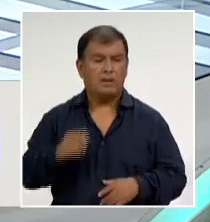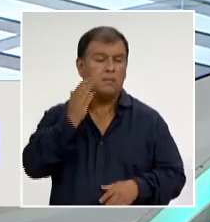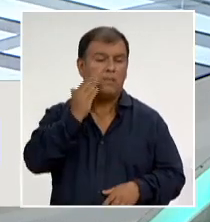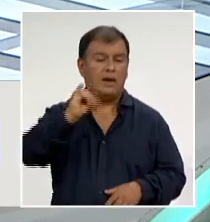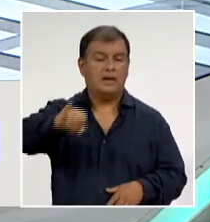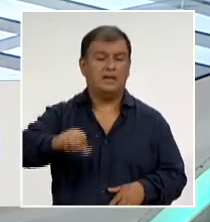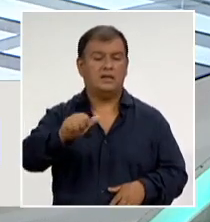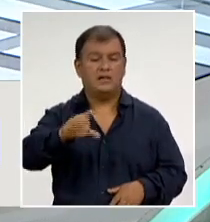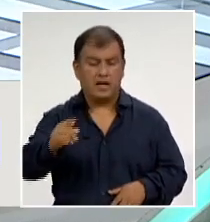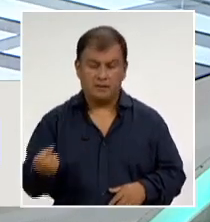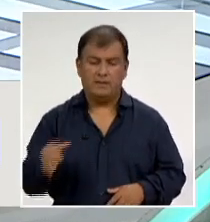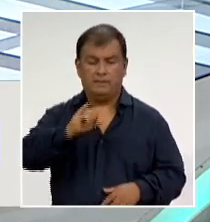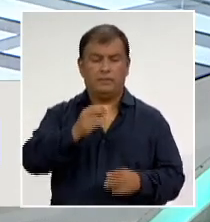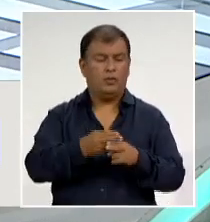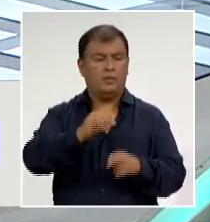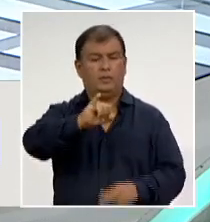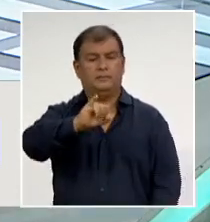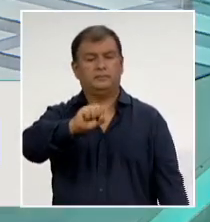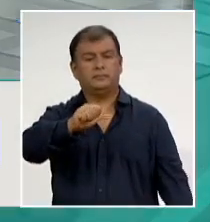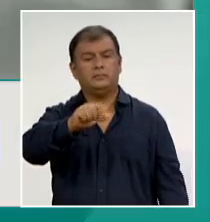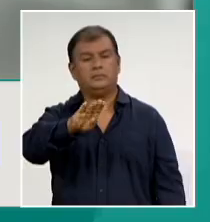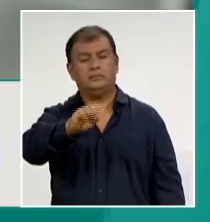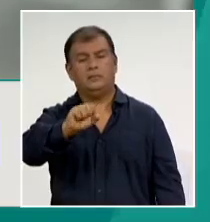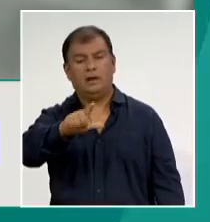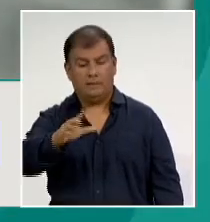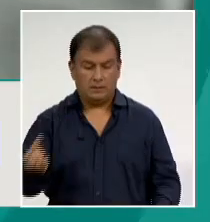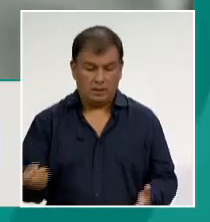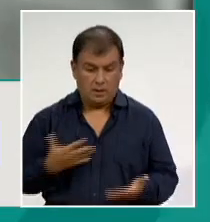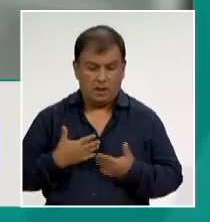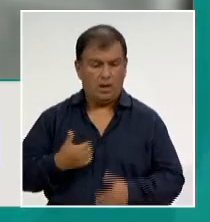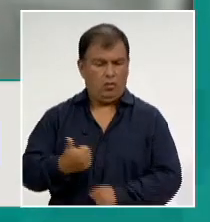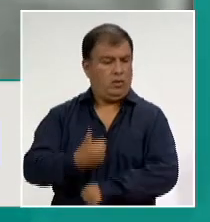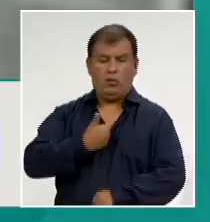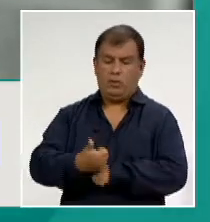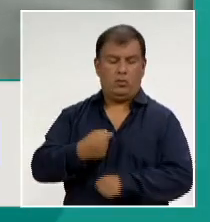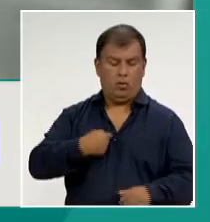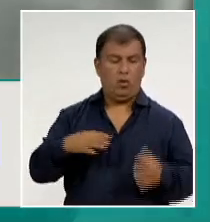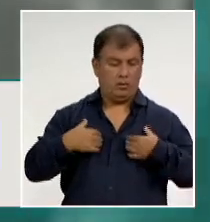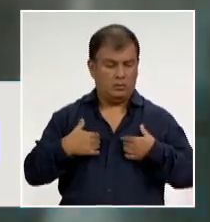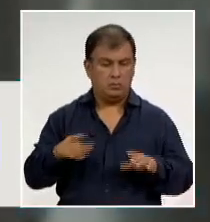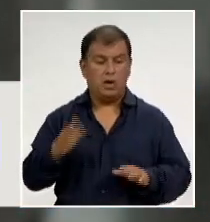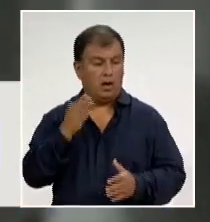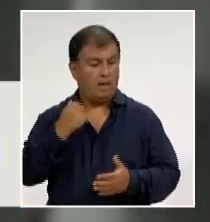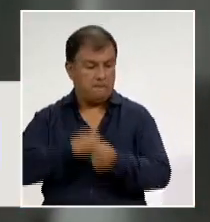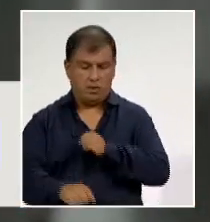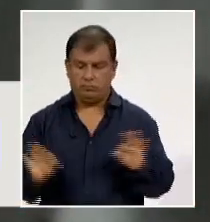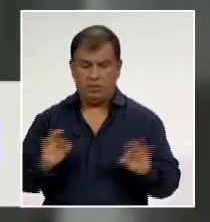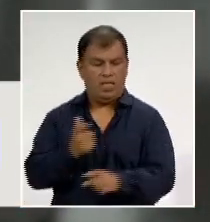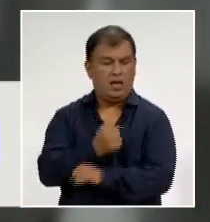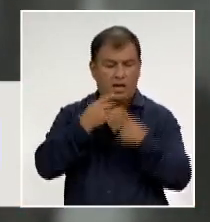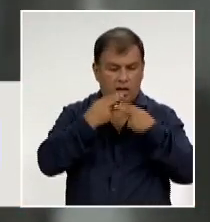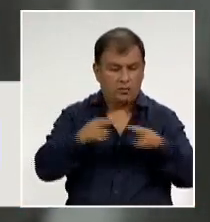Jack Mifflin, Isabel Díaz, que acabamos de escuchar hace instantes, está autoinculpando de este crimen. Ella dice que su hijo Jack nada tiene que